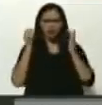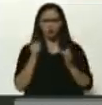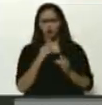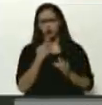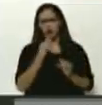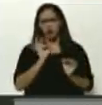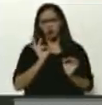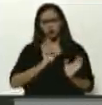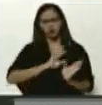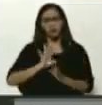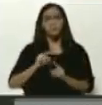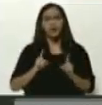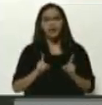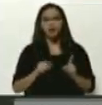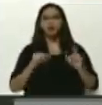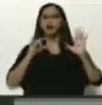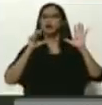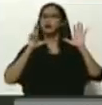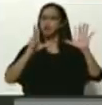Pero